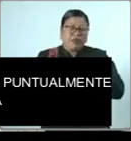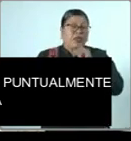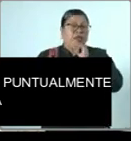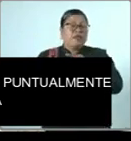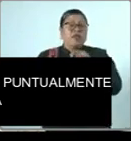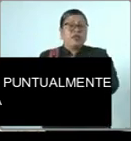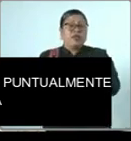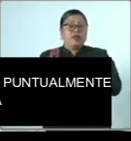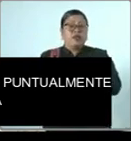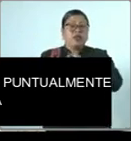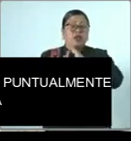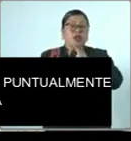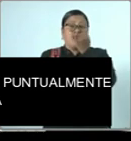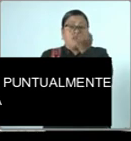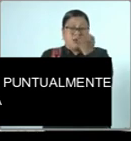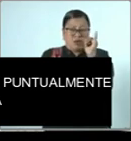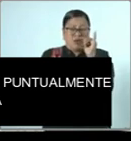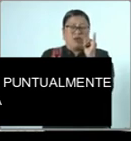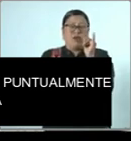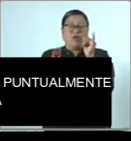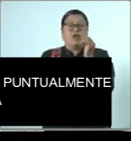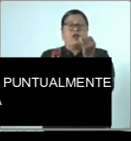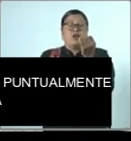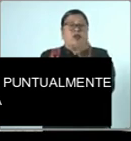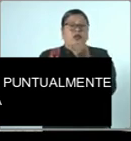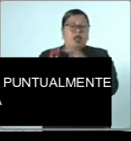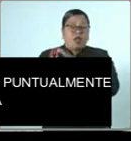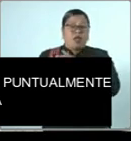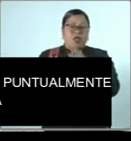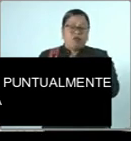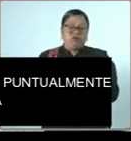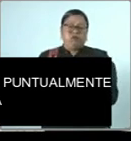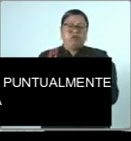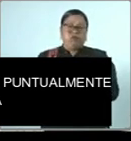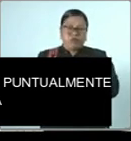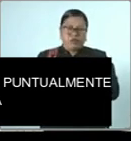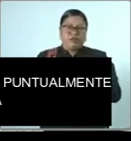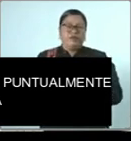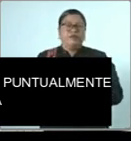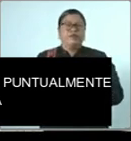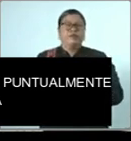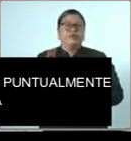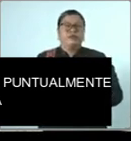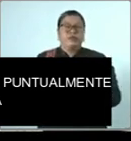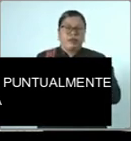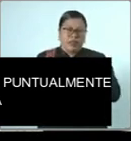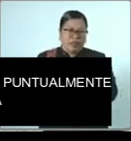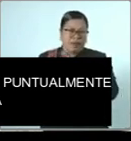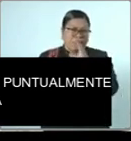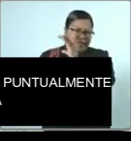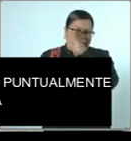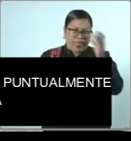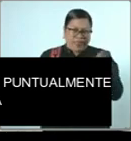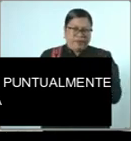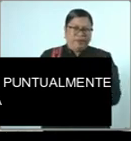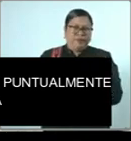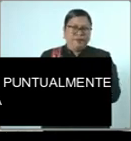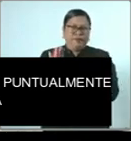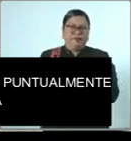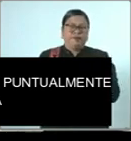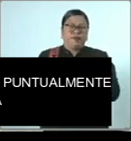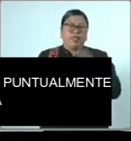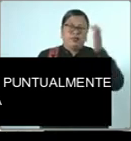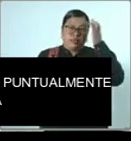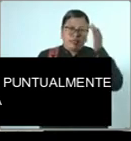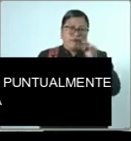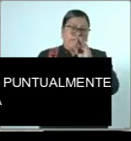el preescolar José María Iglesias sufrió una inundación. La que sigue. Aquí algunas imágenes. Esta es la escuela de San Felipe,